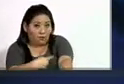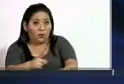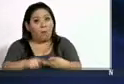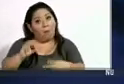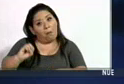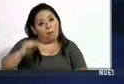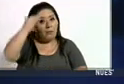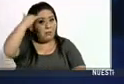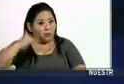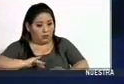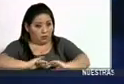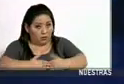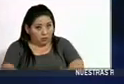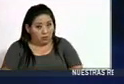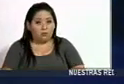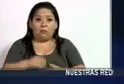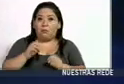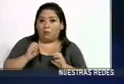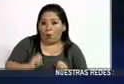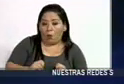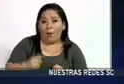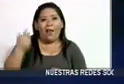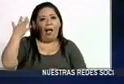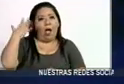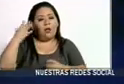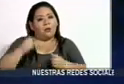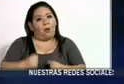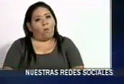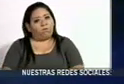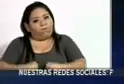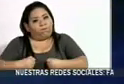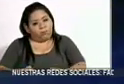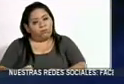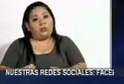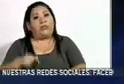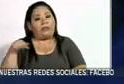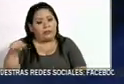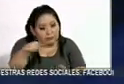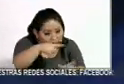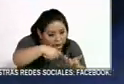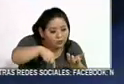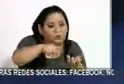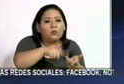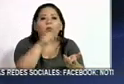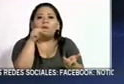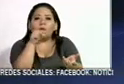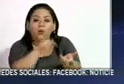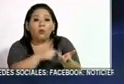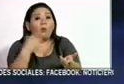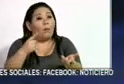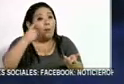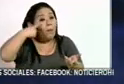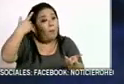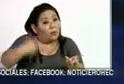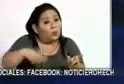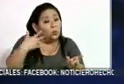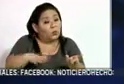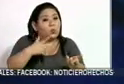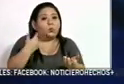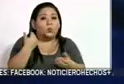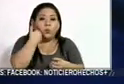embarazadas o pacientes que han tenido sobrepeso, que tienen sobrepeso. Estos son personas que tienen alto riesgo de padecer.